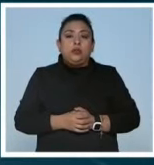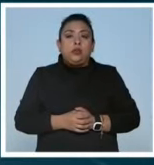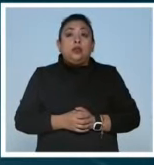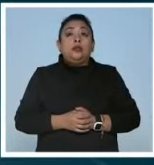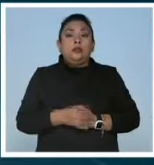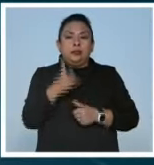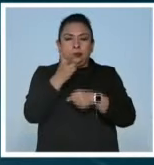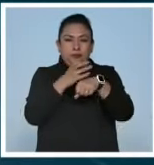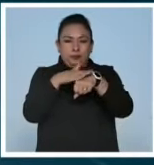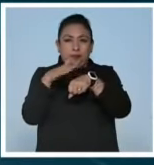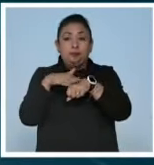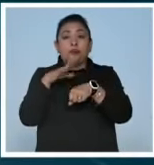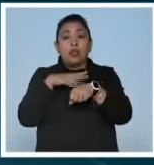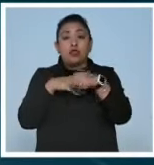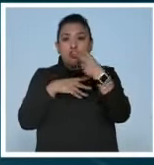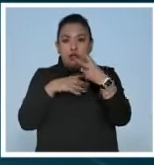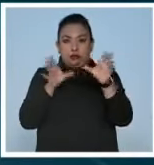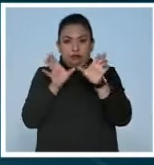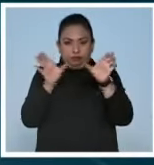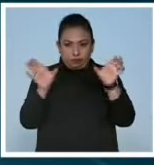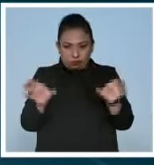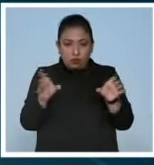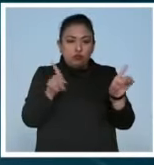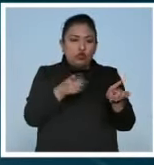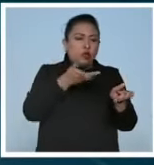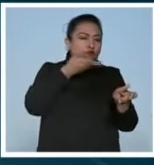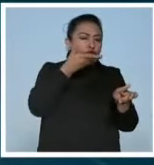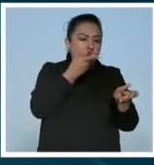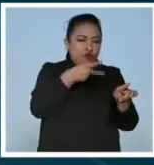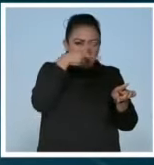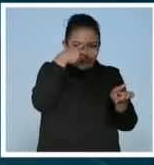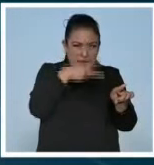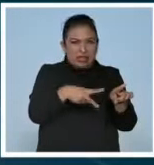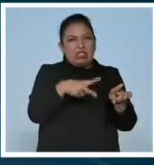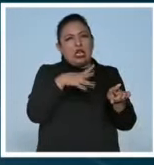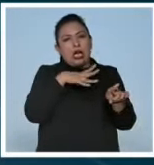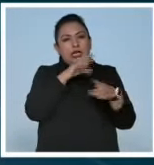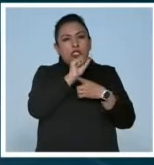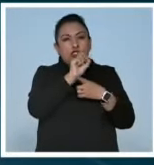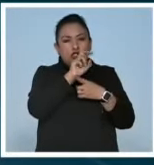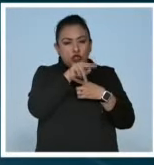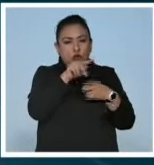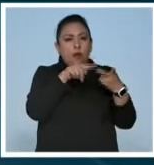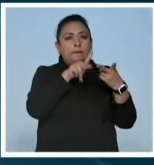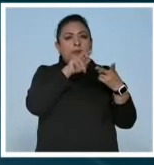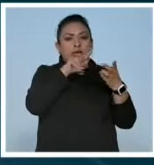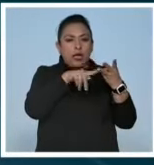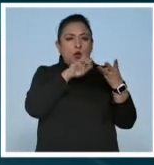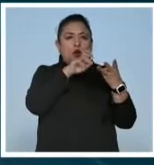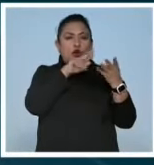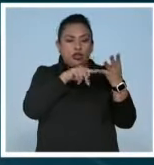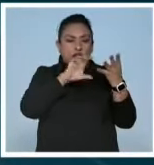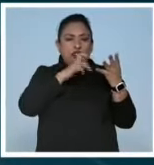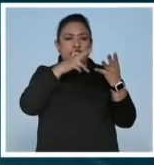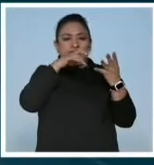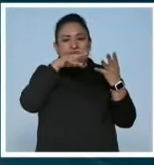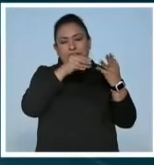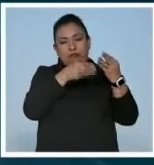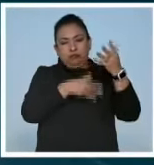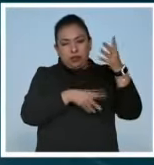La convocatoria estuvo dividida en dos categorías: música tradicional mexicana, que abarca sones, pirecuas, corridos, chilenas, entre